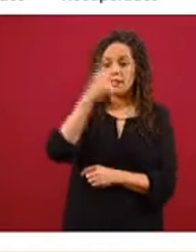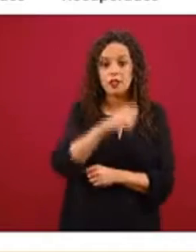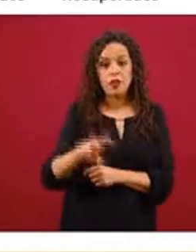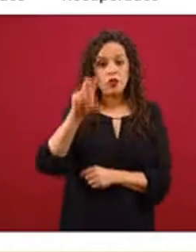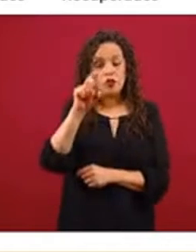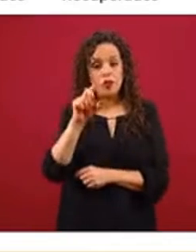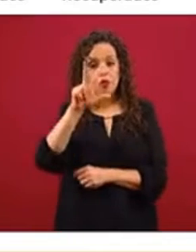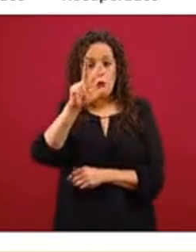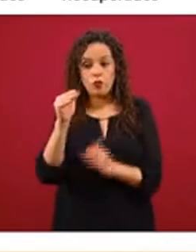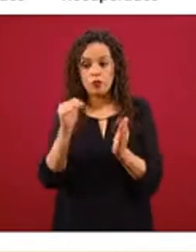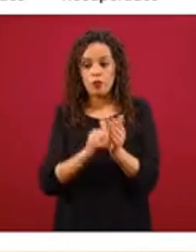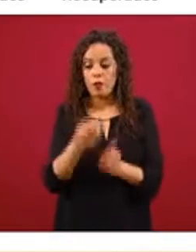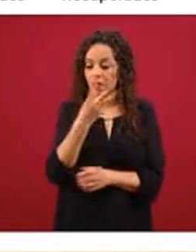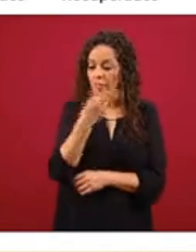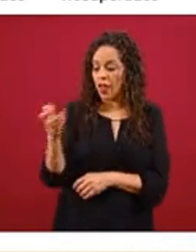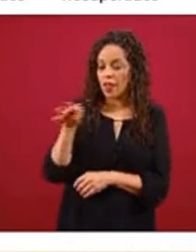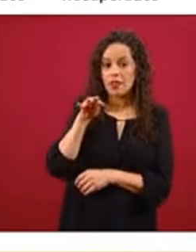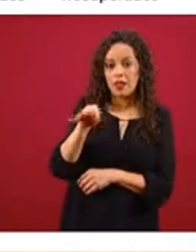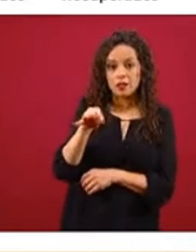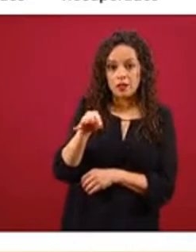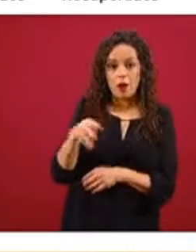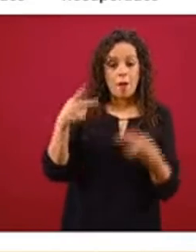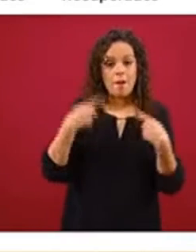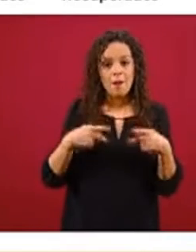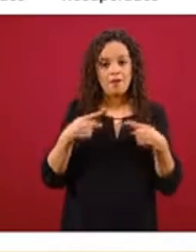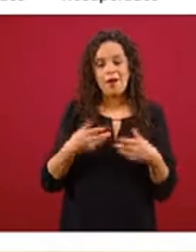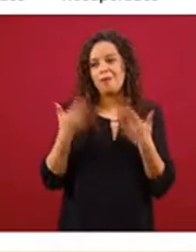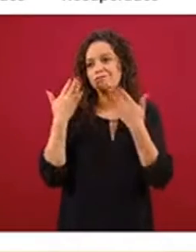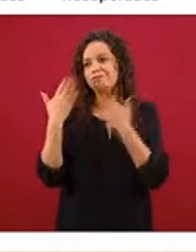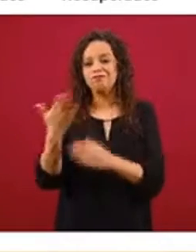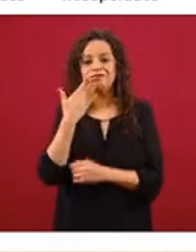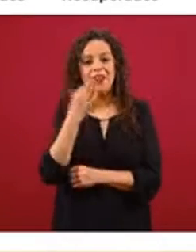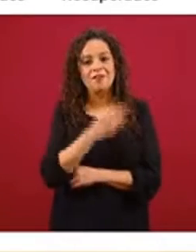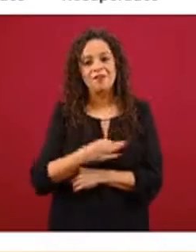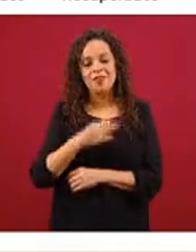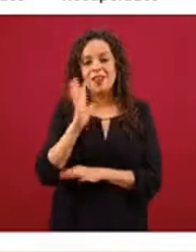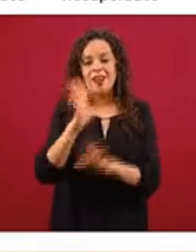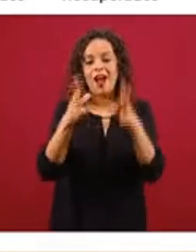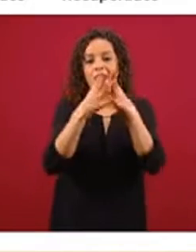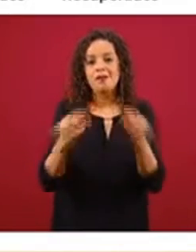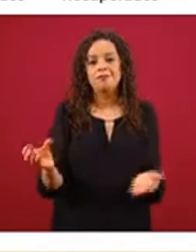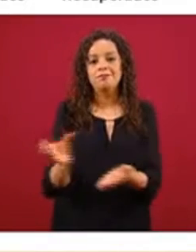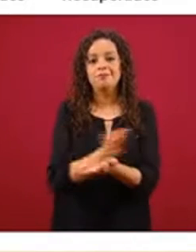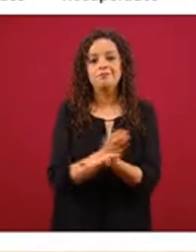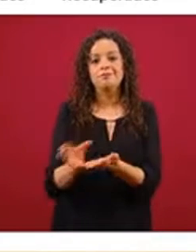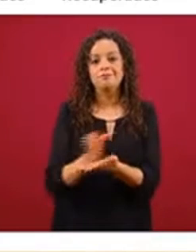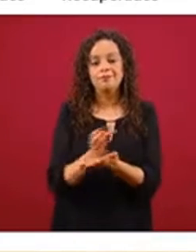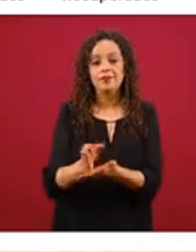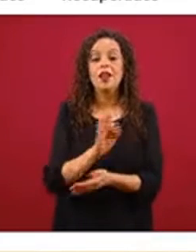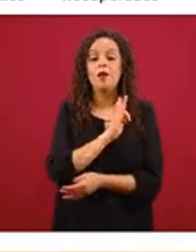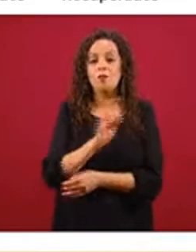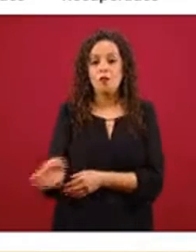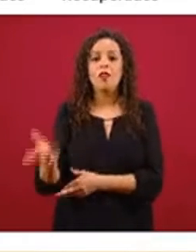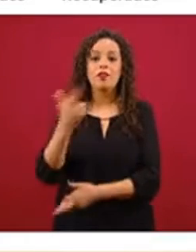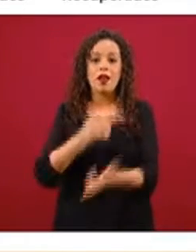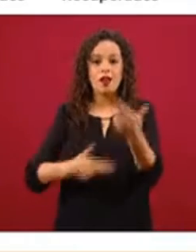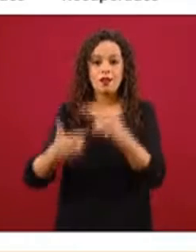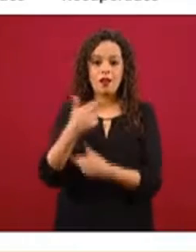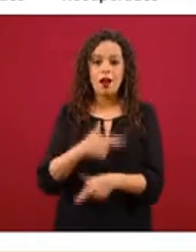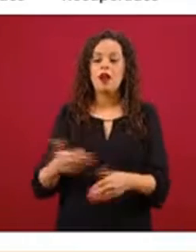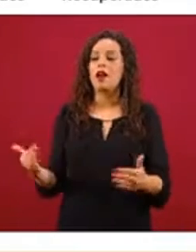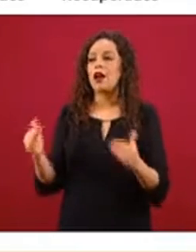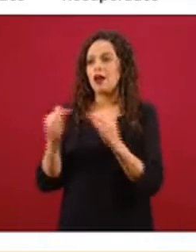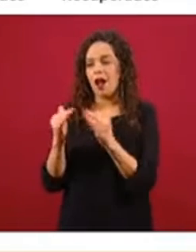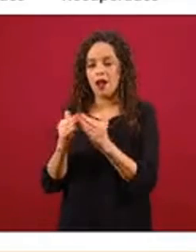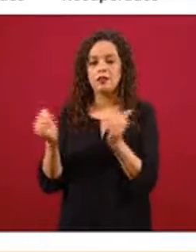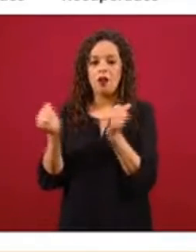138.319 las personas que felizmente se han recuperado de la enfermedad, han podido regresar lógicamente a su vida